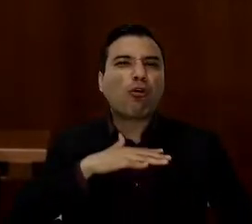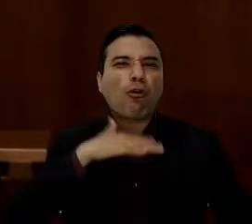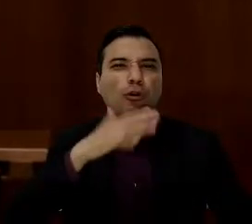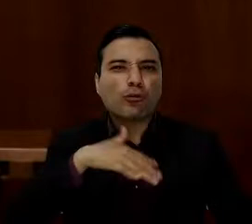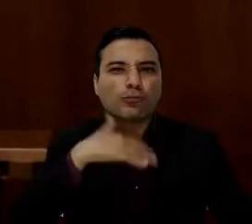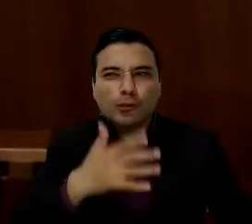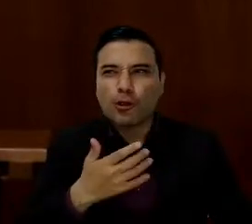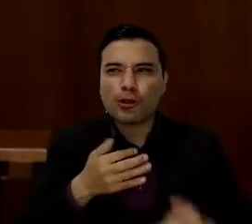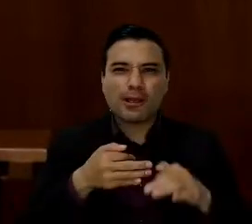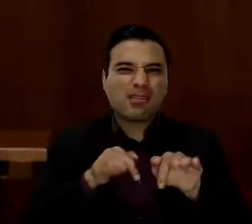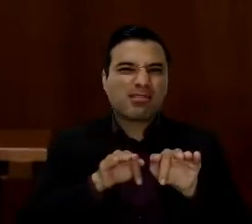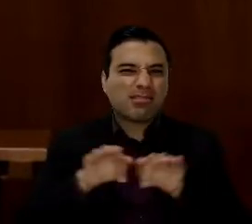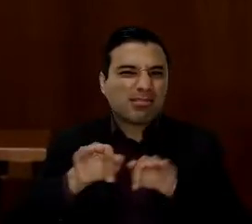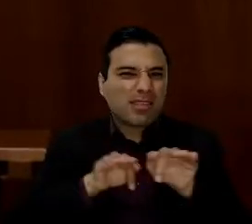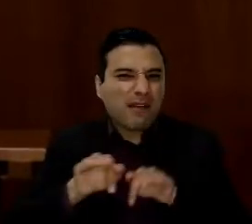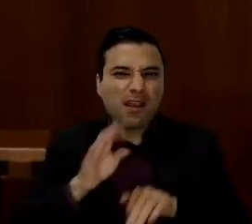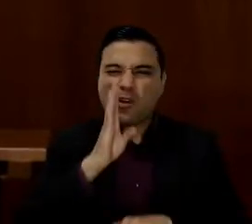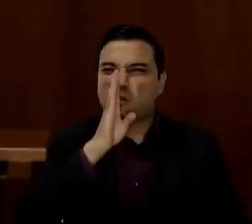de ineficacia